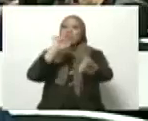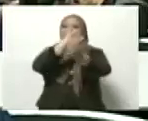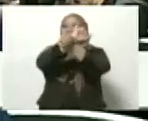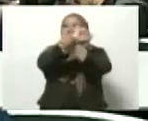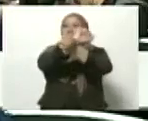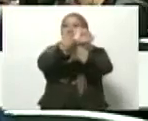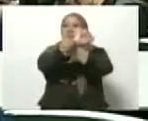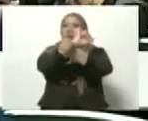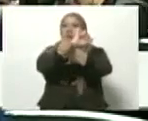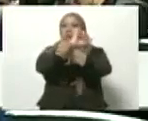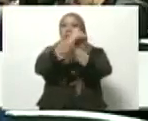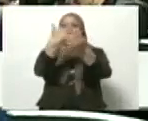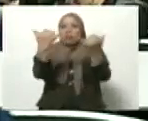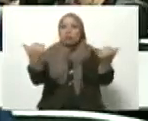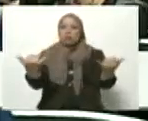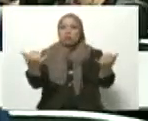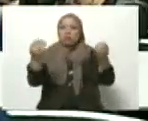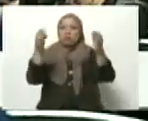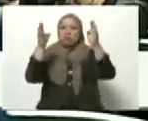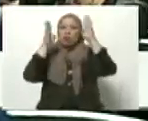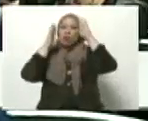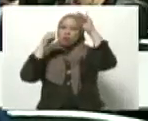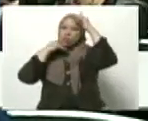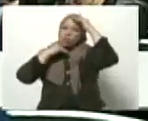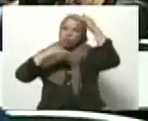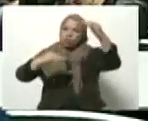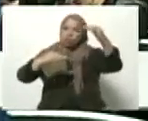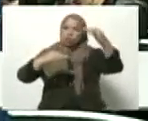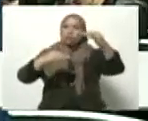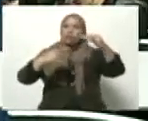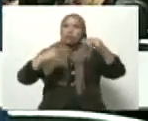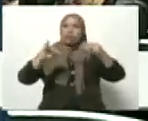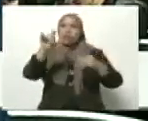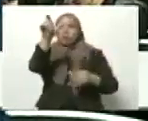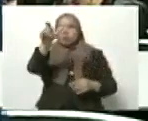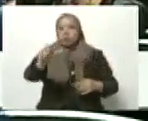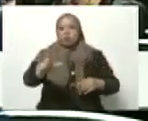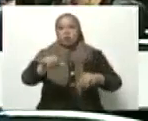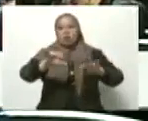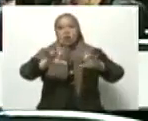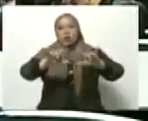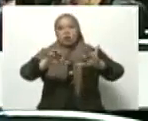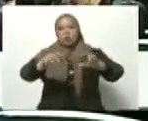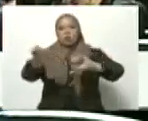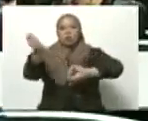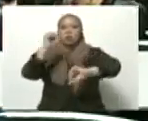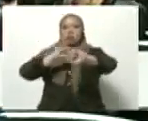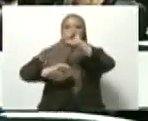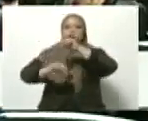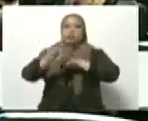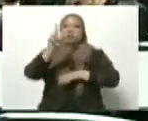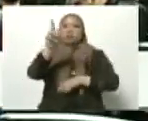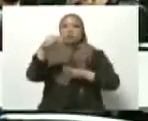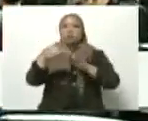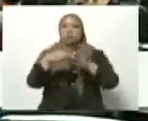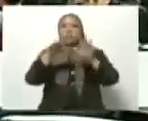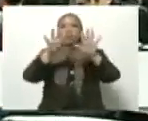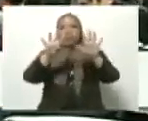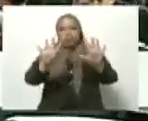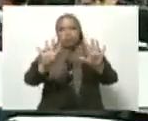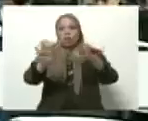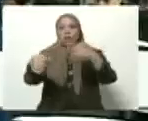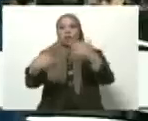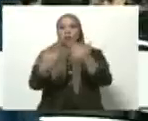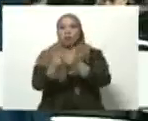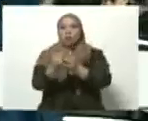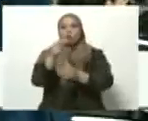en algo concreto, compañero embajador. Mark Esper fue secretario de Defensa entre el 2019 y 2020. Tuvo responsabilidades